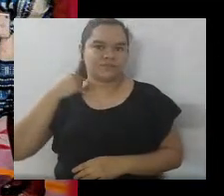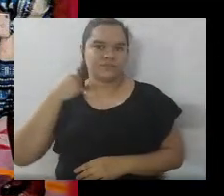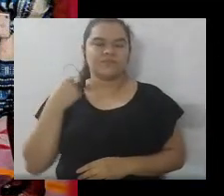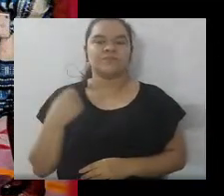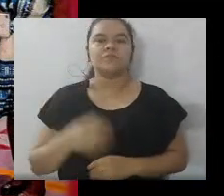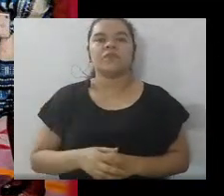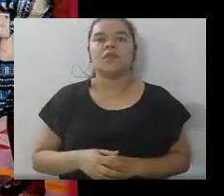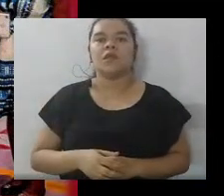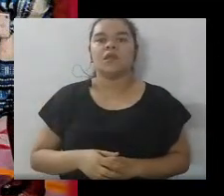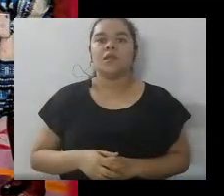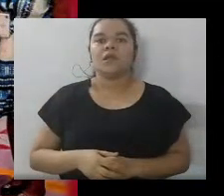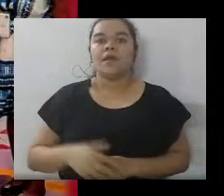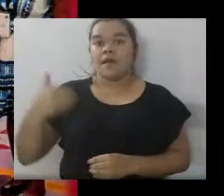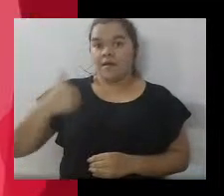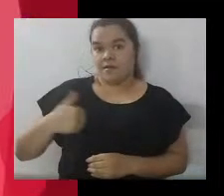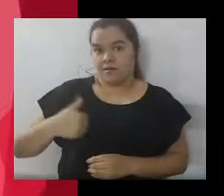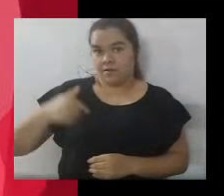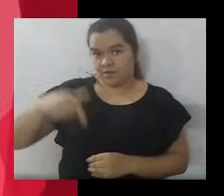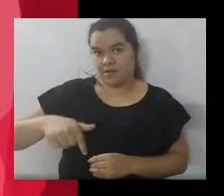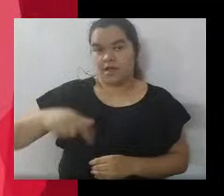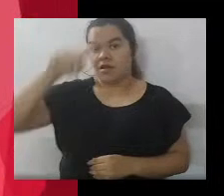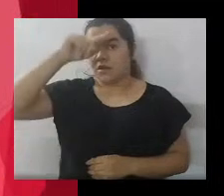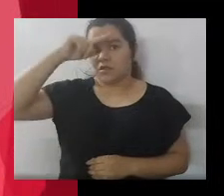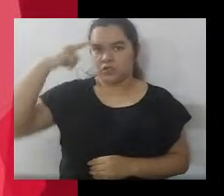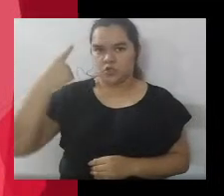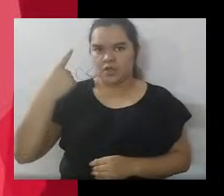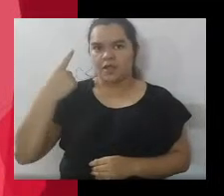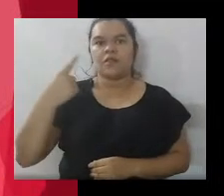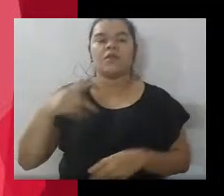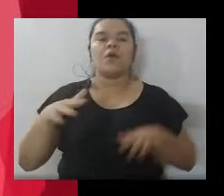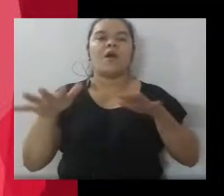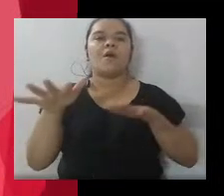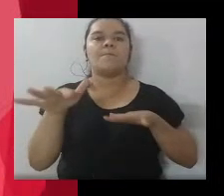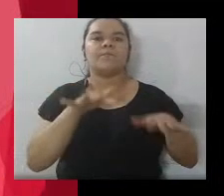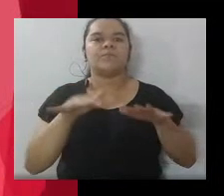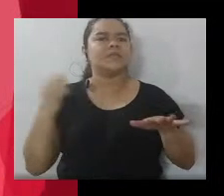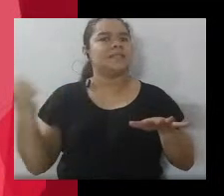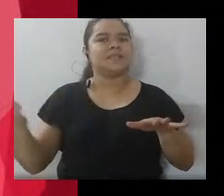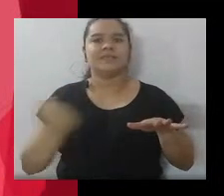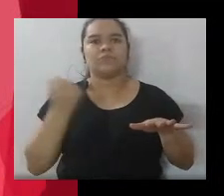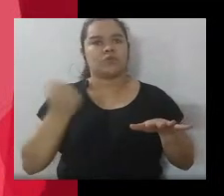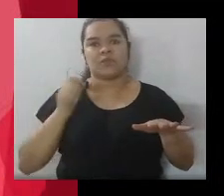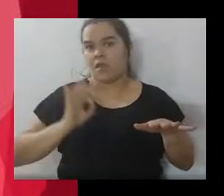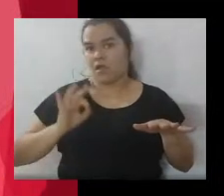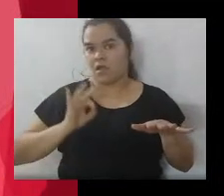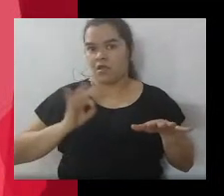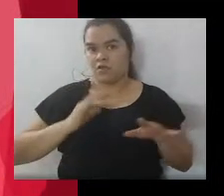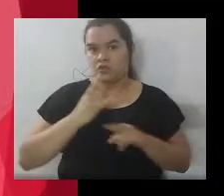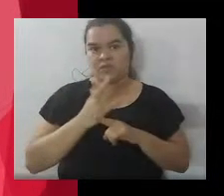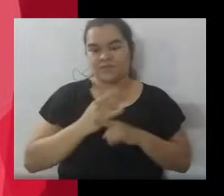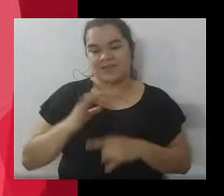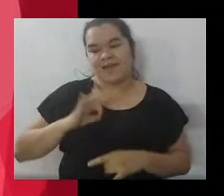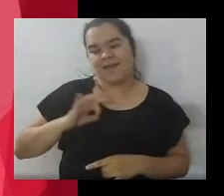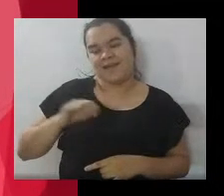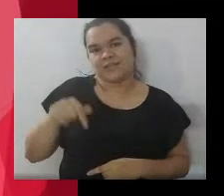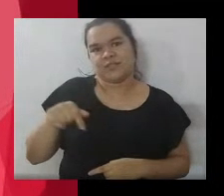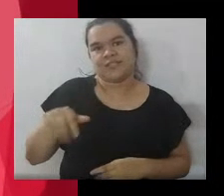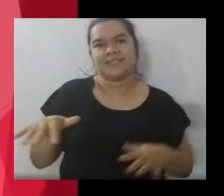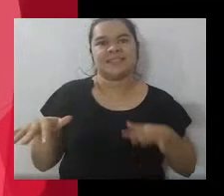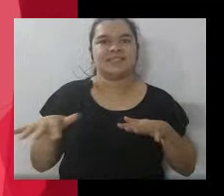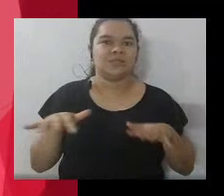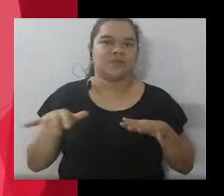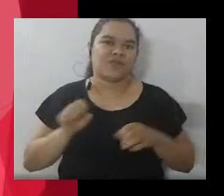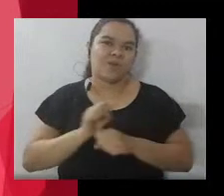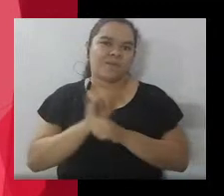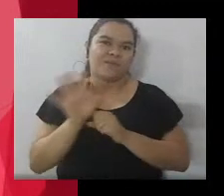evento muy importante que es para los estudiantes que se realiza todos los años. Este año por cuestiones de la